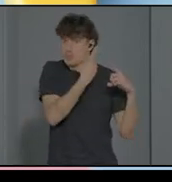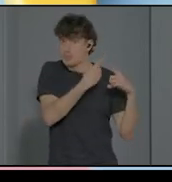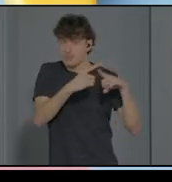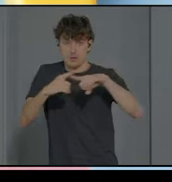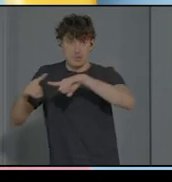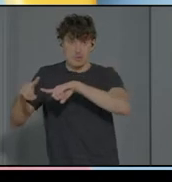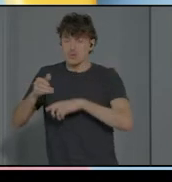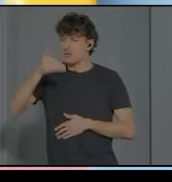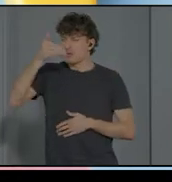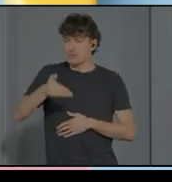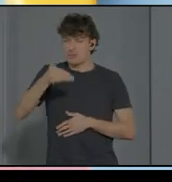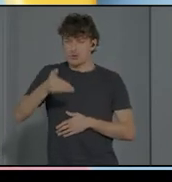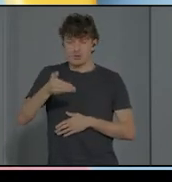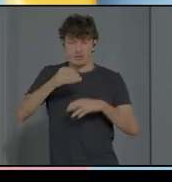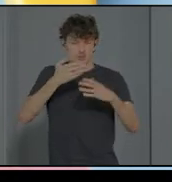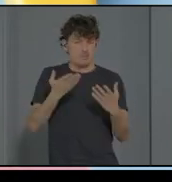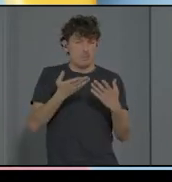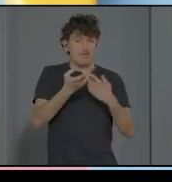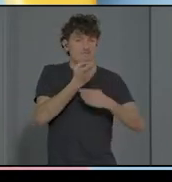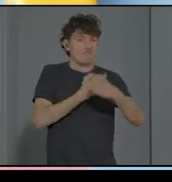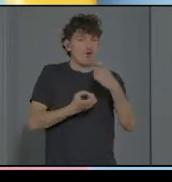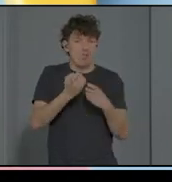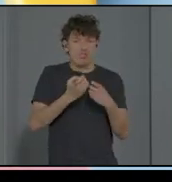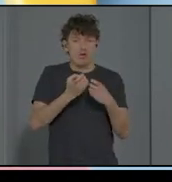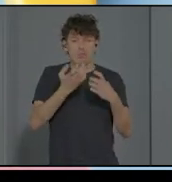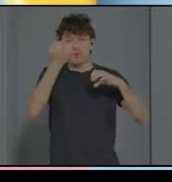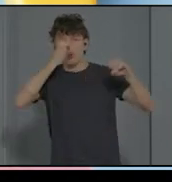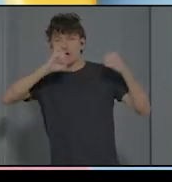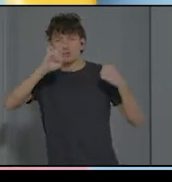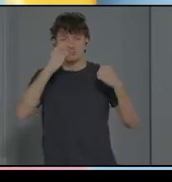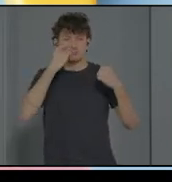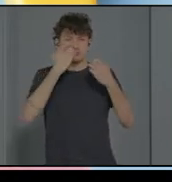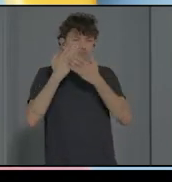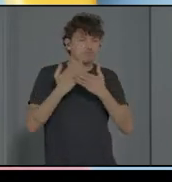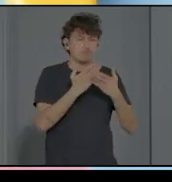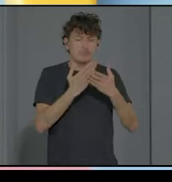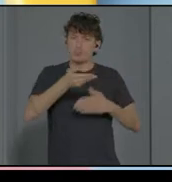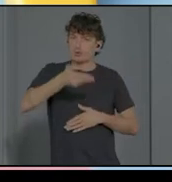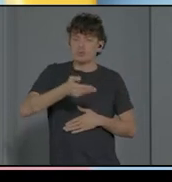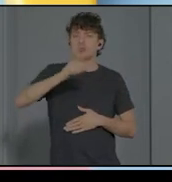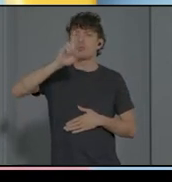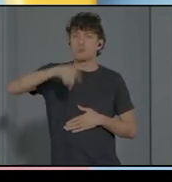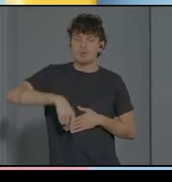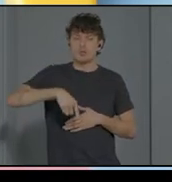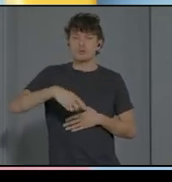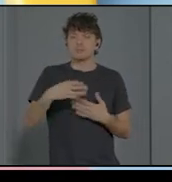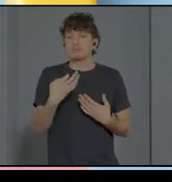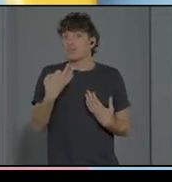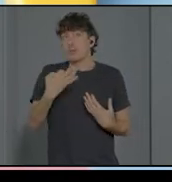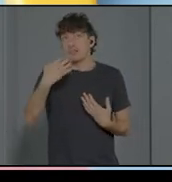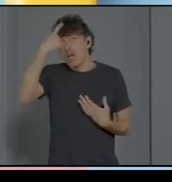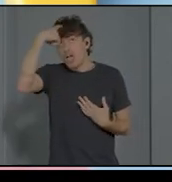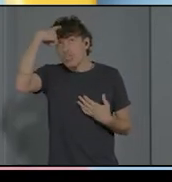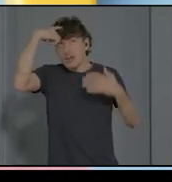información comportamental, pero también es importante entender lo que pasa a nivel de cerebro. Por esta razón, en